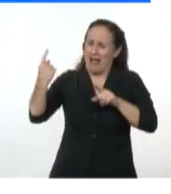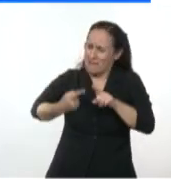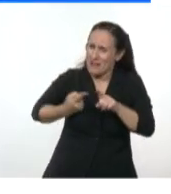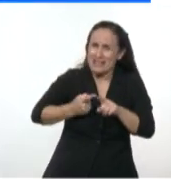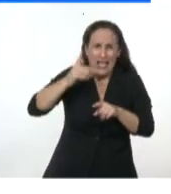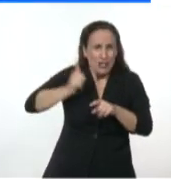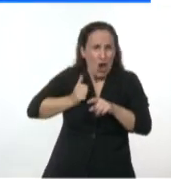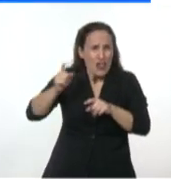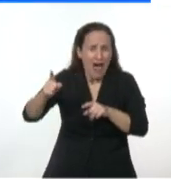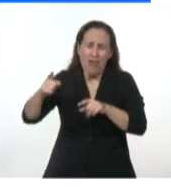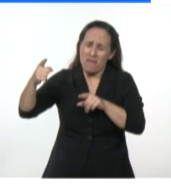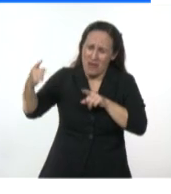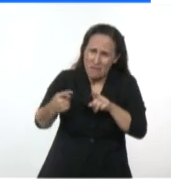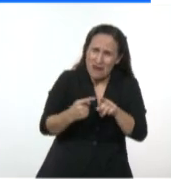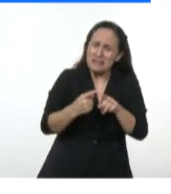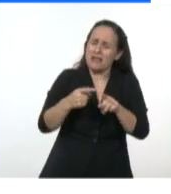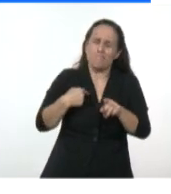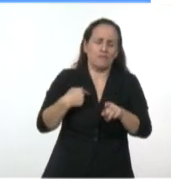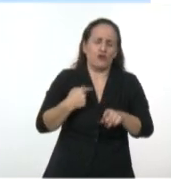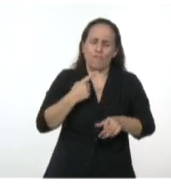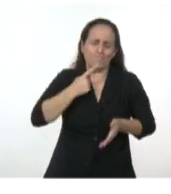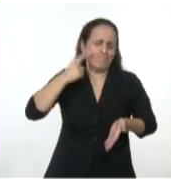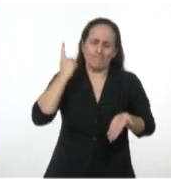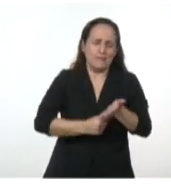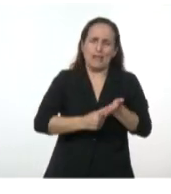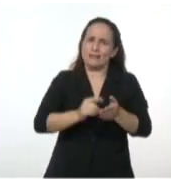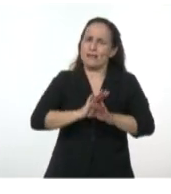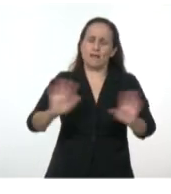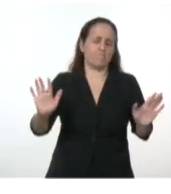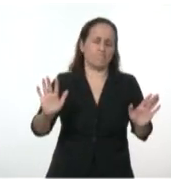soldados macedonios, decidí quitarme la vida por mano propia.